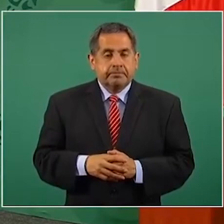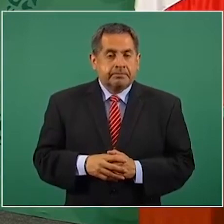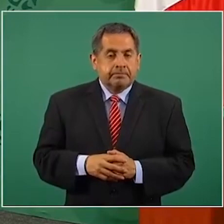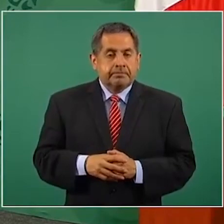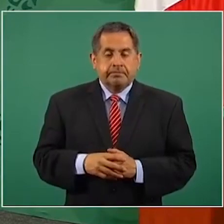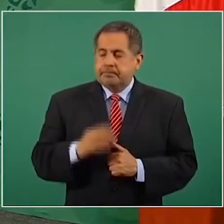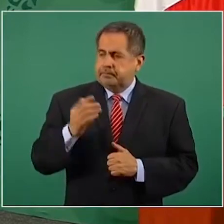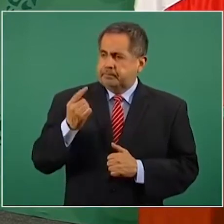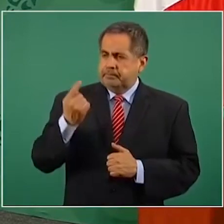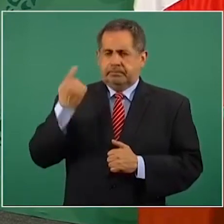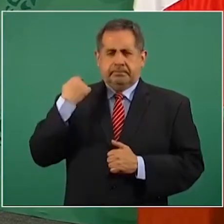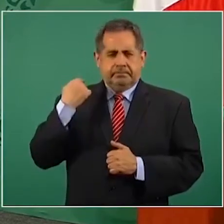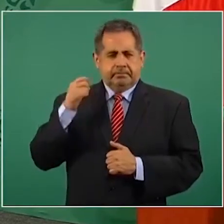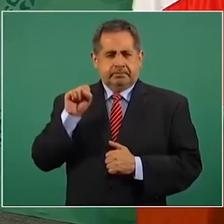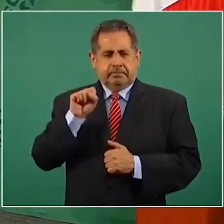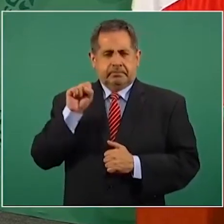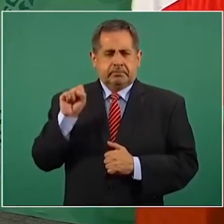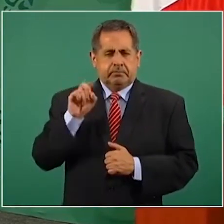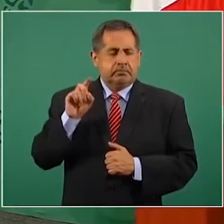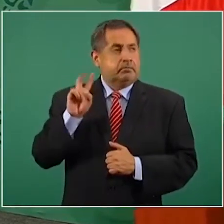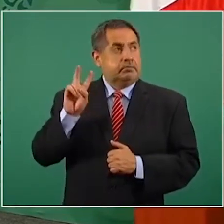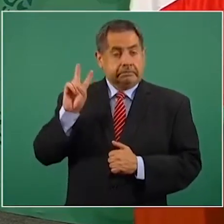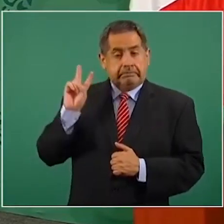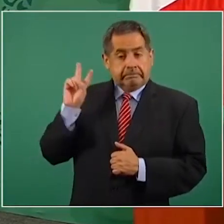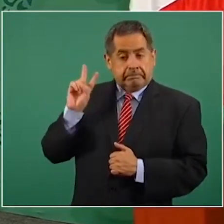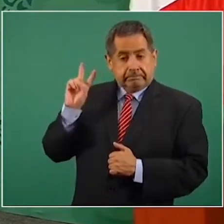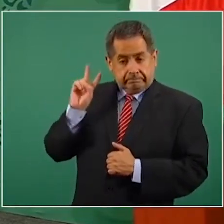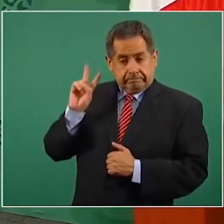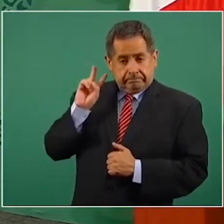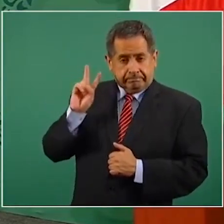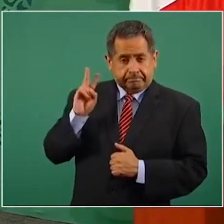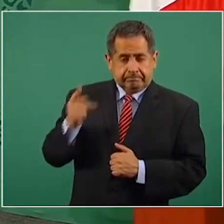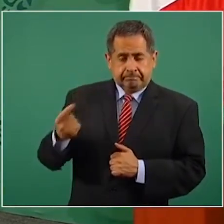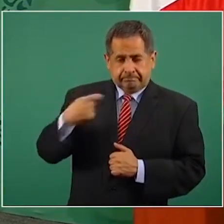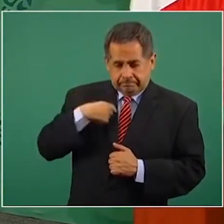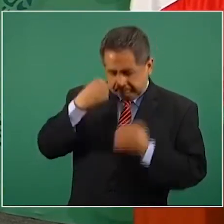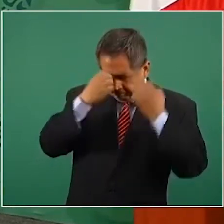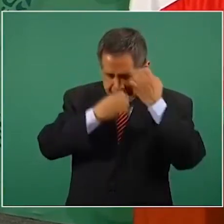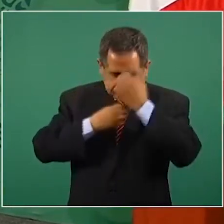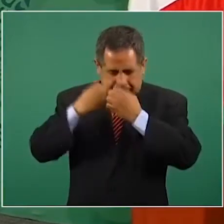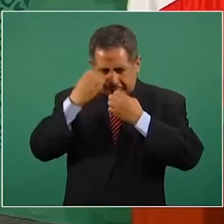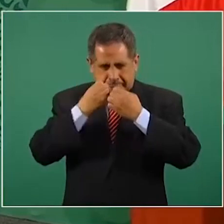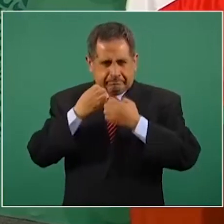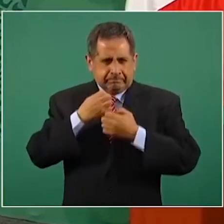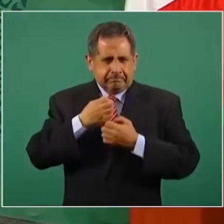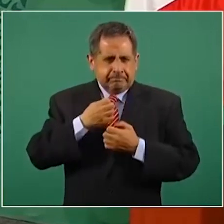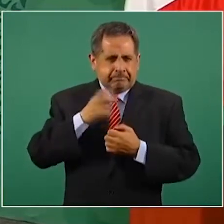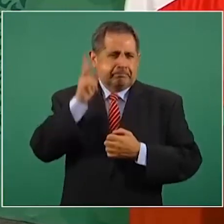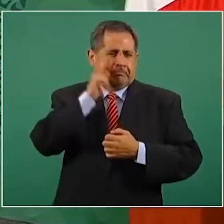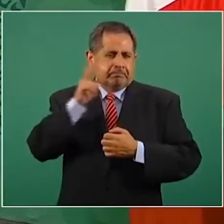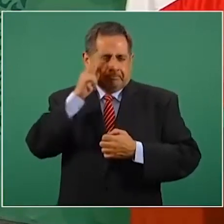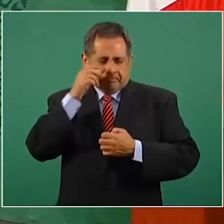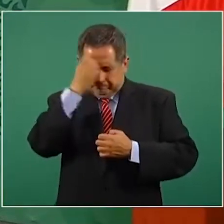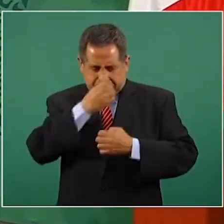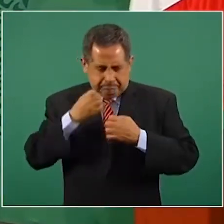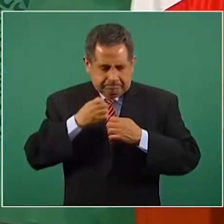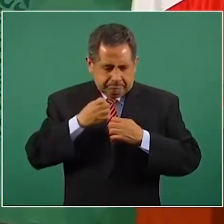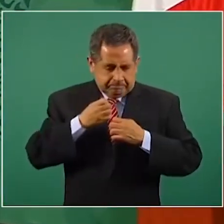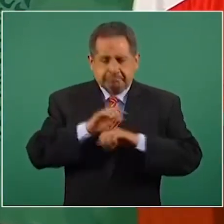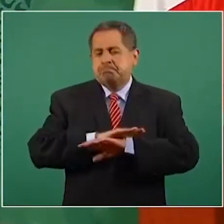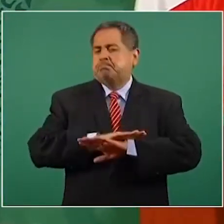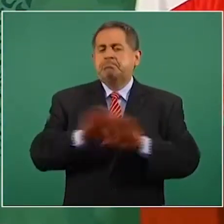El fin de semana, el viernes, me hicieron la prueba, ya salí